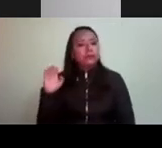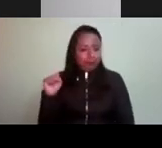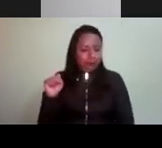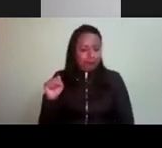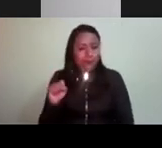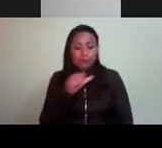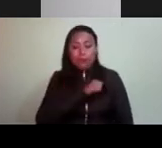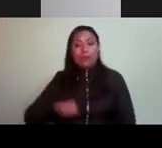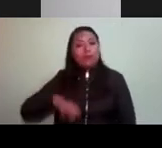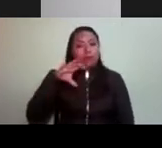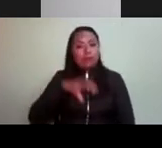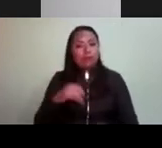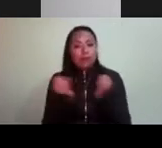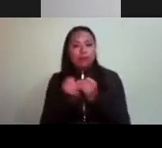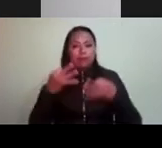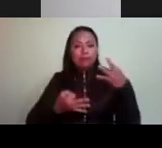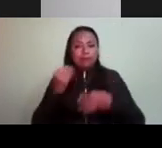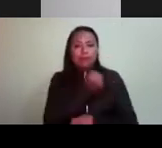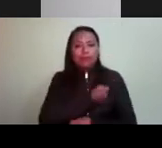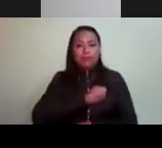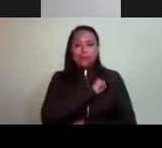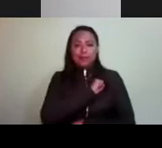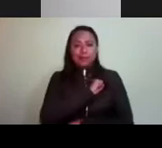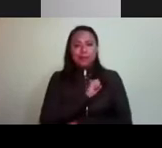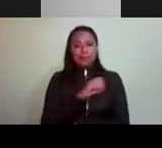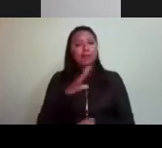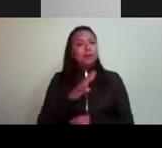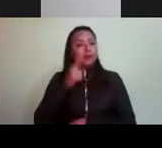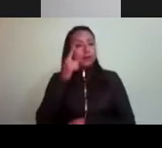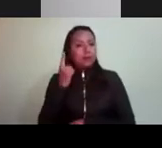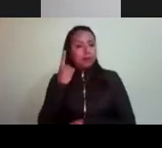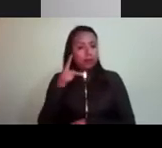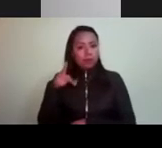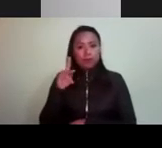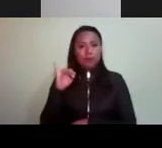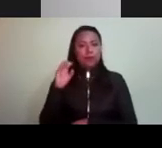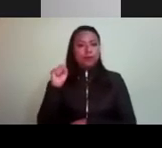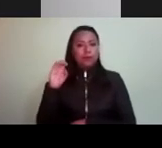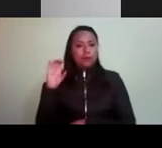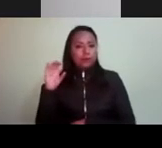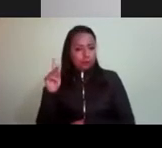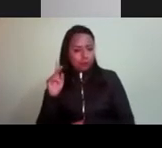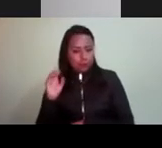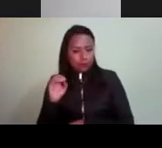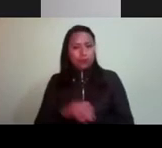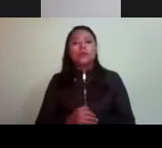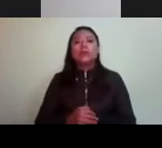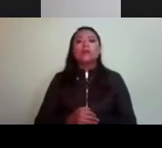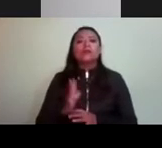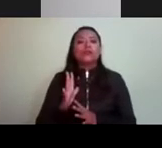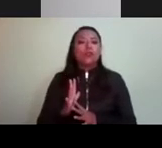alcaldía, junto con la jurisdicción sanitaria, tiene un kiosco en la explanada y allí